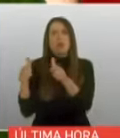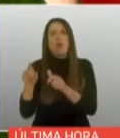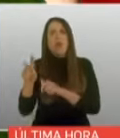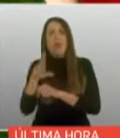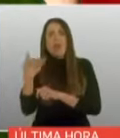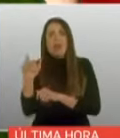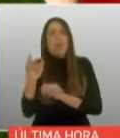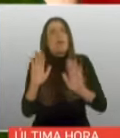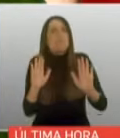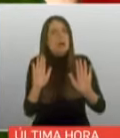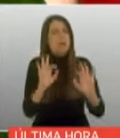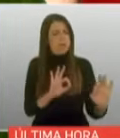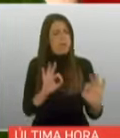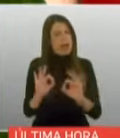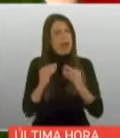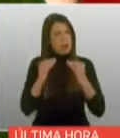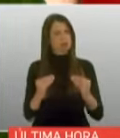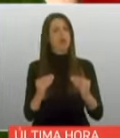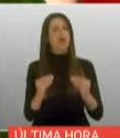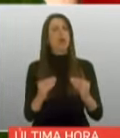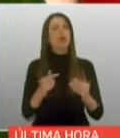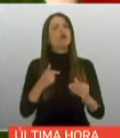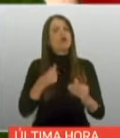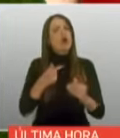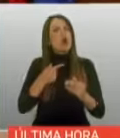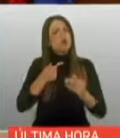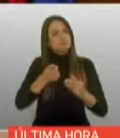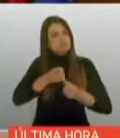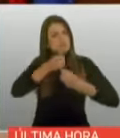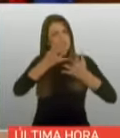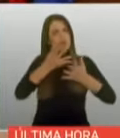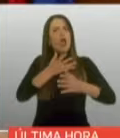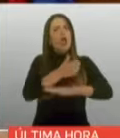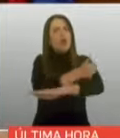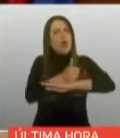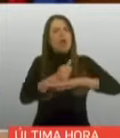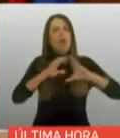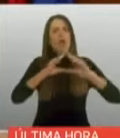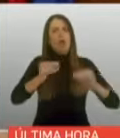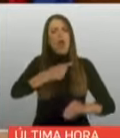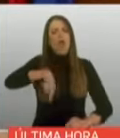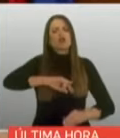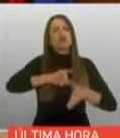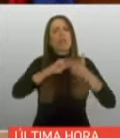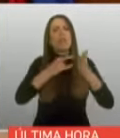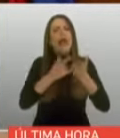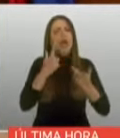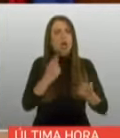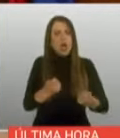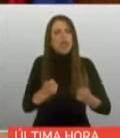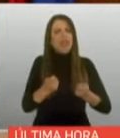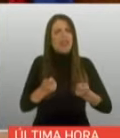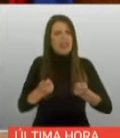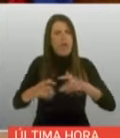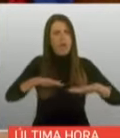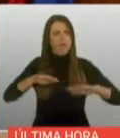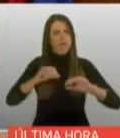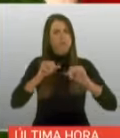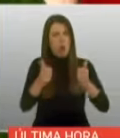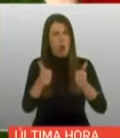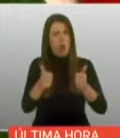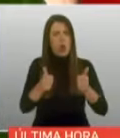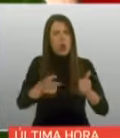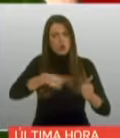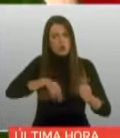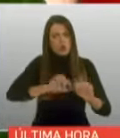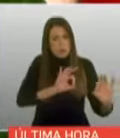El presidente de la Junta de Andalucía, Juanma Moreno, ha presidido este miércoles una nueva reunión del gabinete de crisis constituido por el